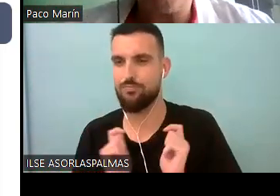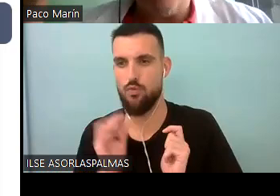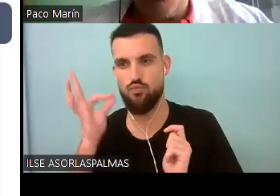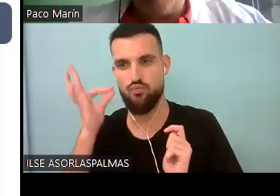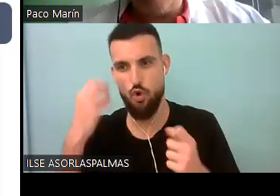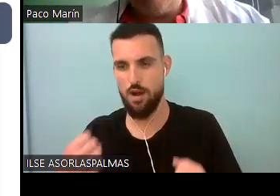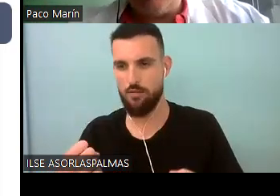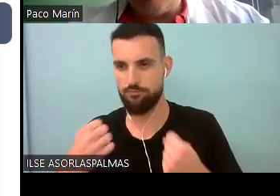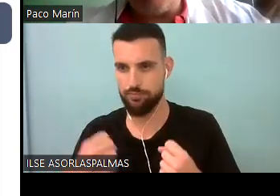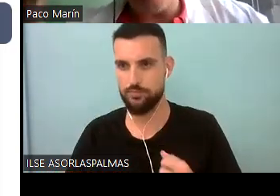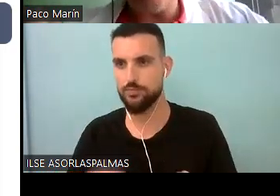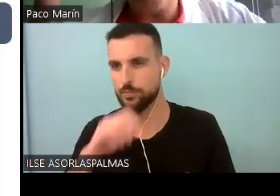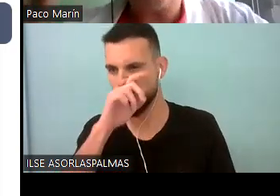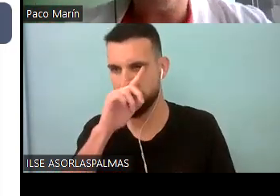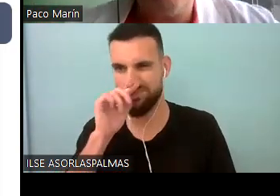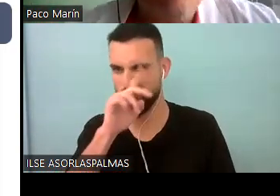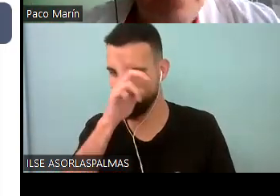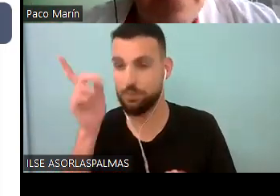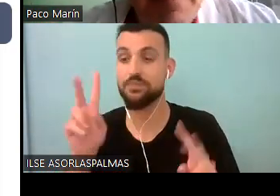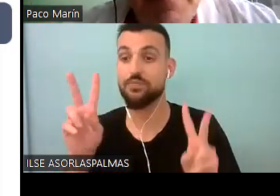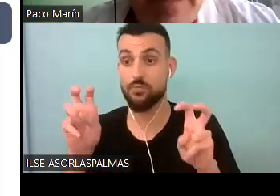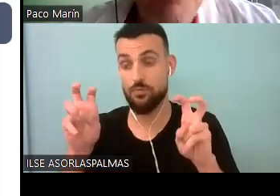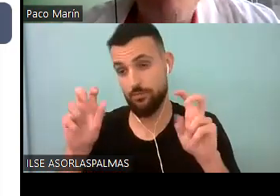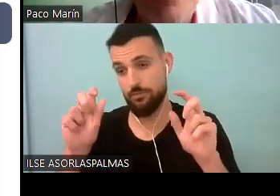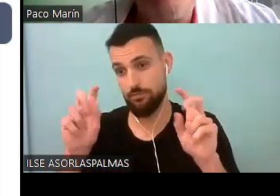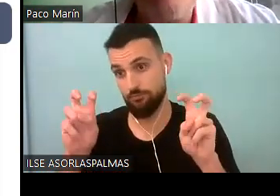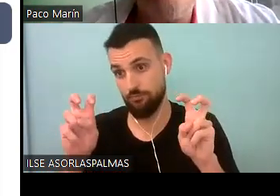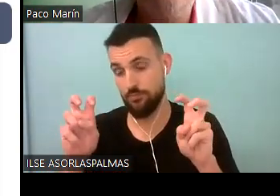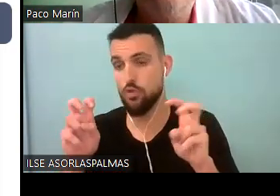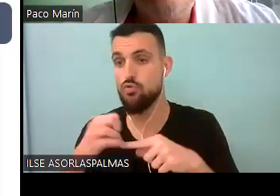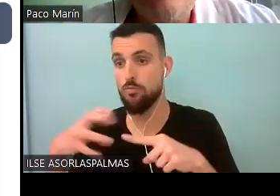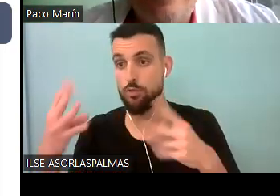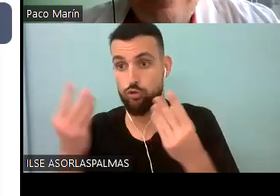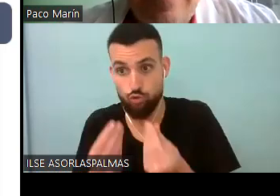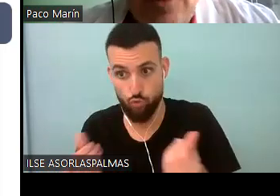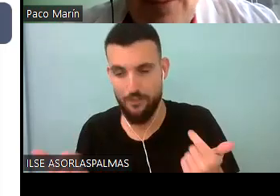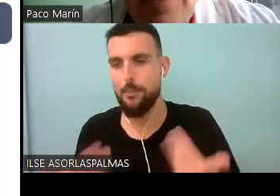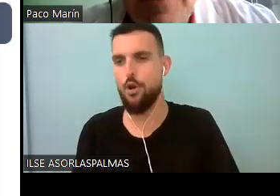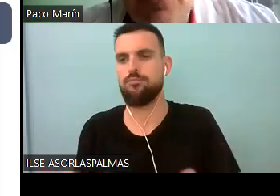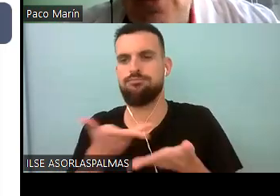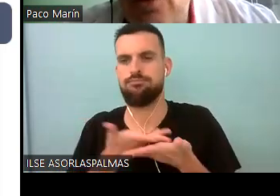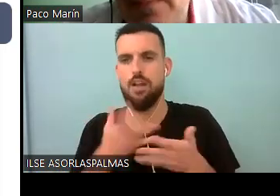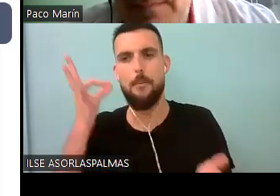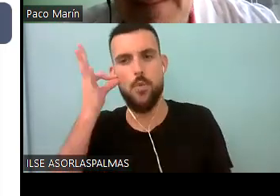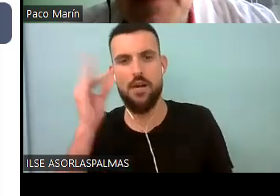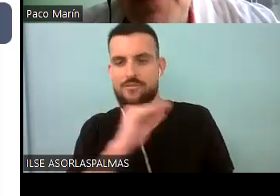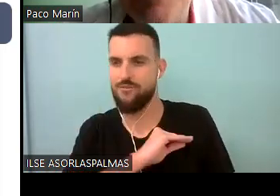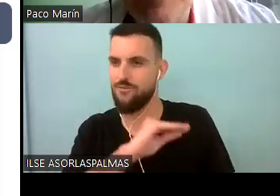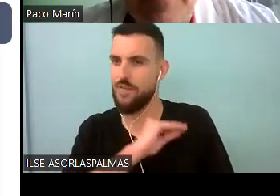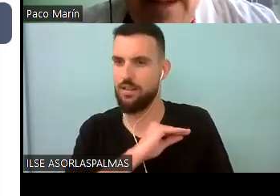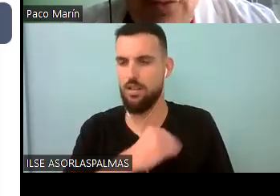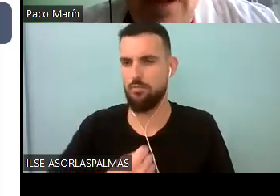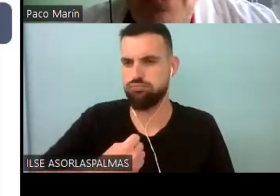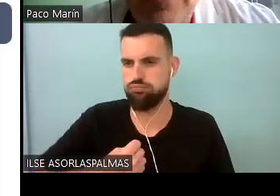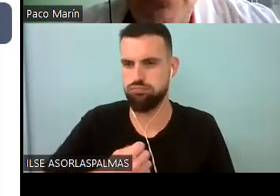un estrógeno, entre comillas, un estrógeno leve, débil, las isoflavonas del trébol rojo son bastante más potentes que